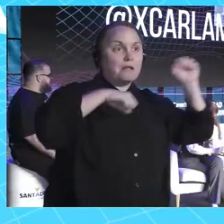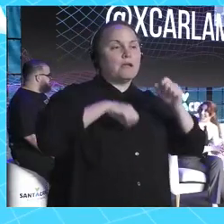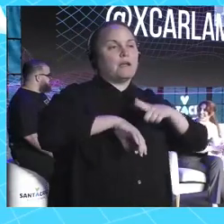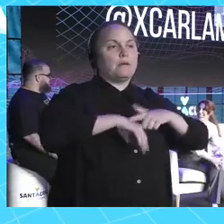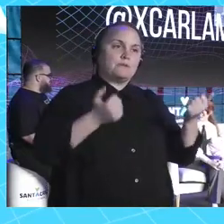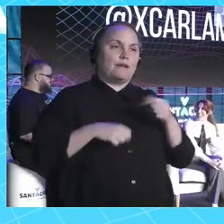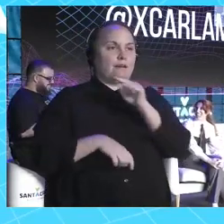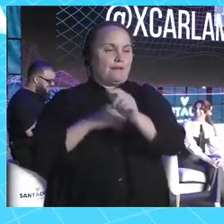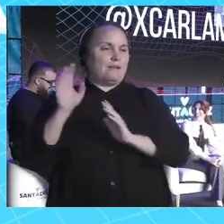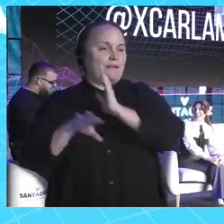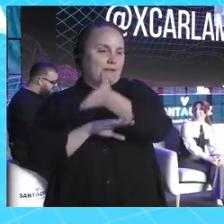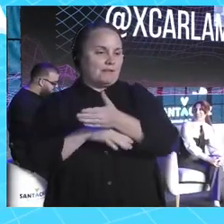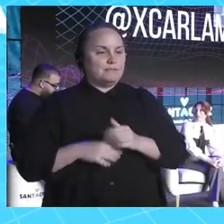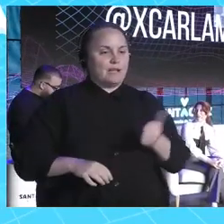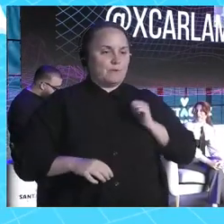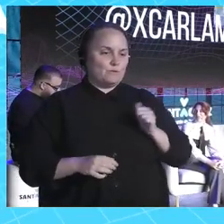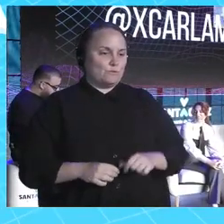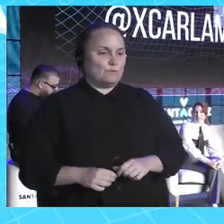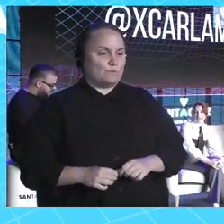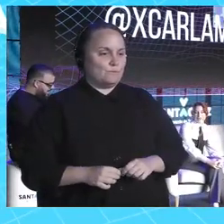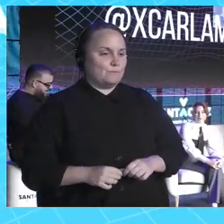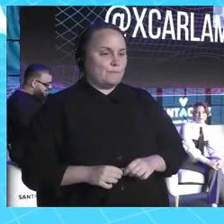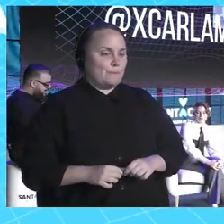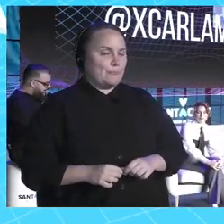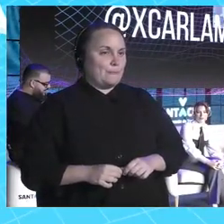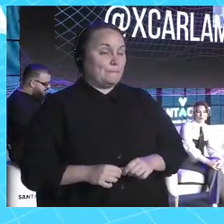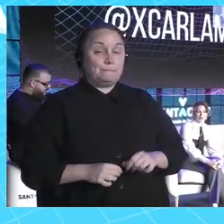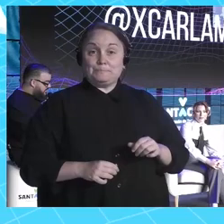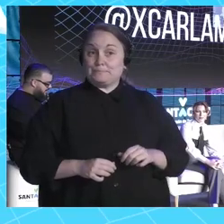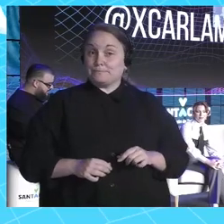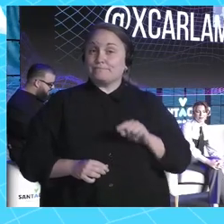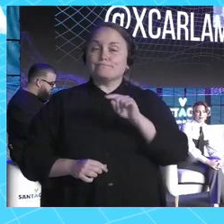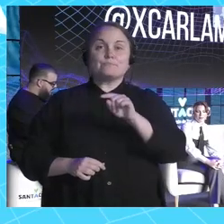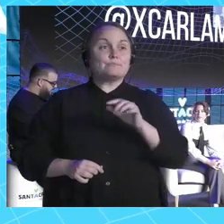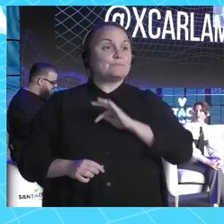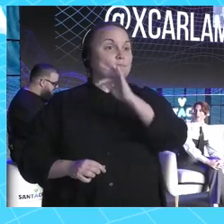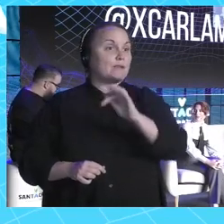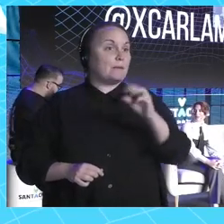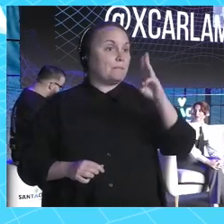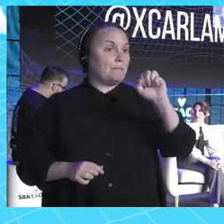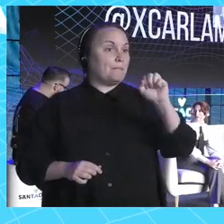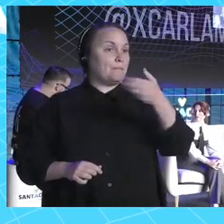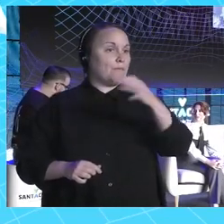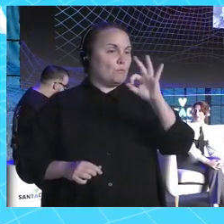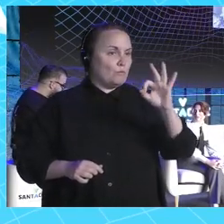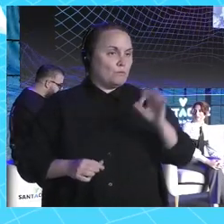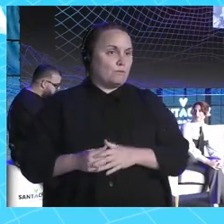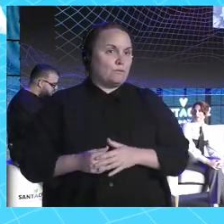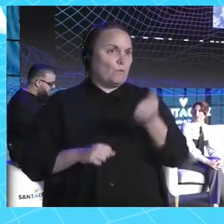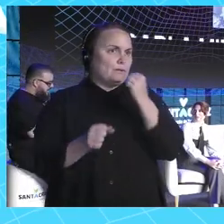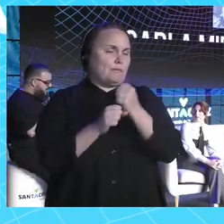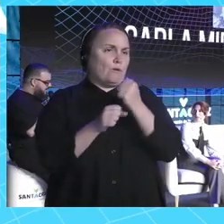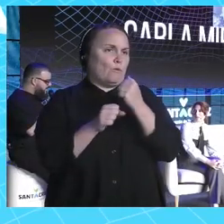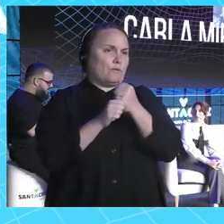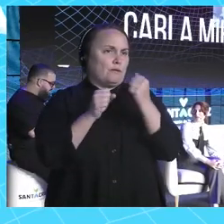tiktaker y en tu caso Pablo Por cierto trabajo fantástico que haces de